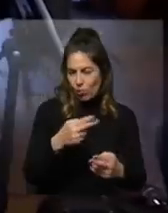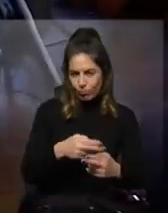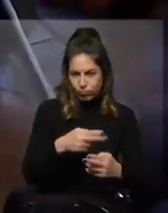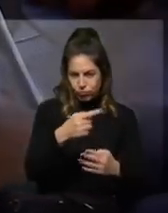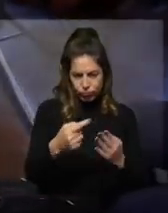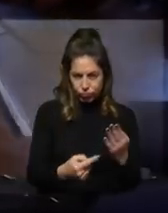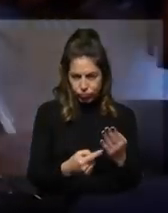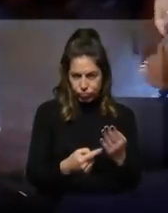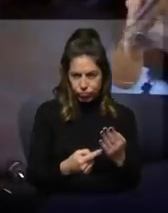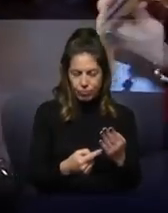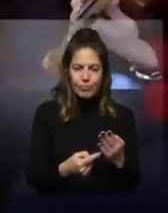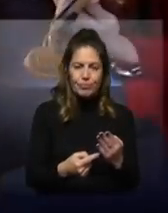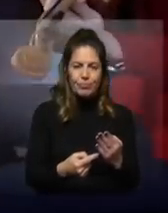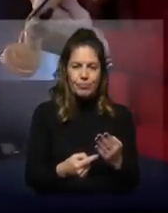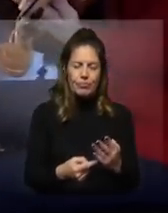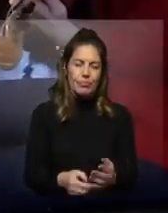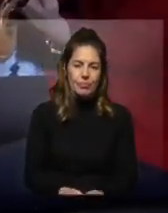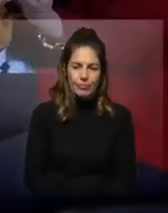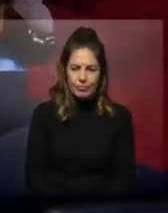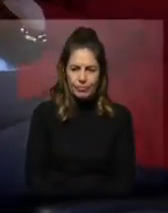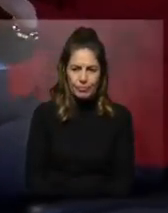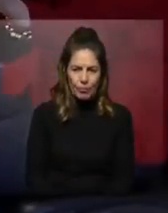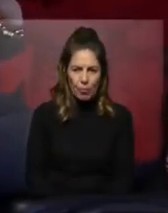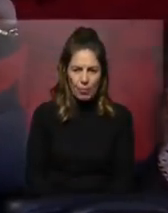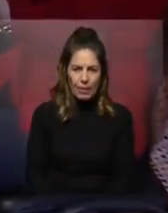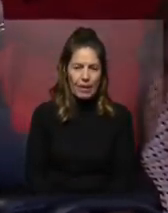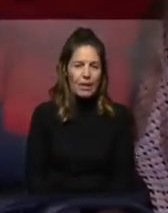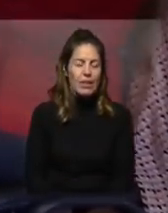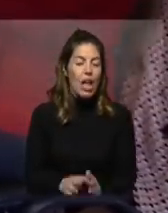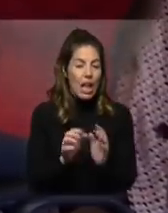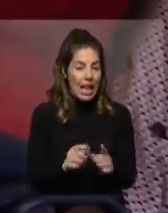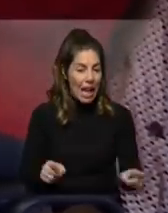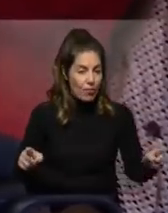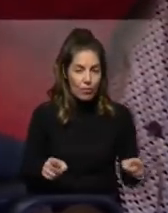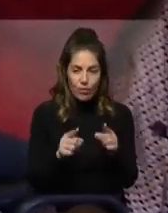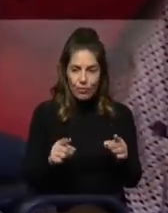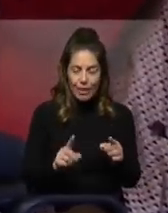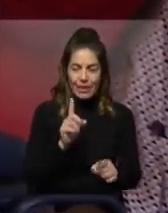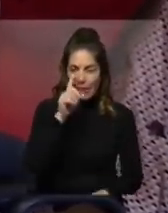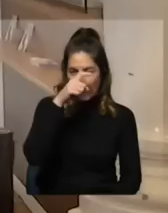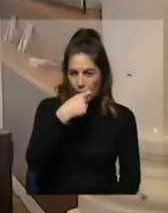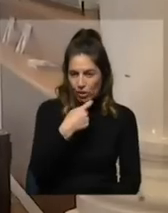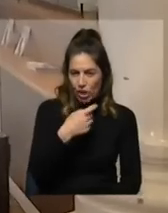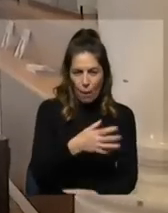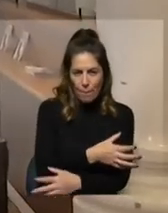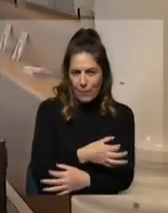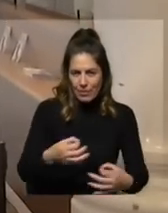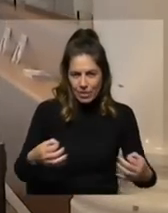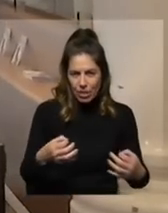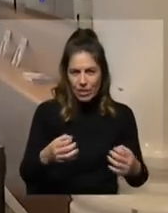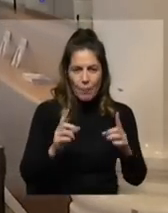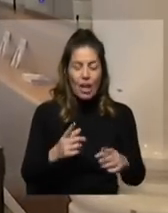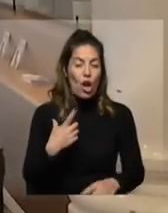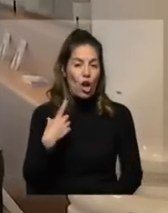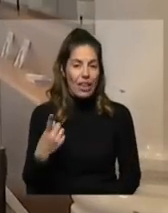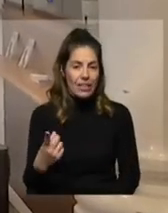acompañados de Verónica y hermana iturralde Cristian pellegrino de Argentina los sonidos de la orquesta filarmónica de montevideon esa maravillosa partitura de Mozart con la dirección